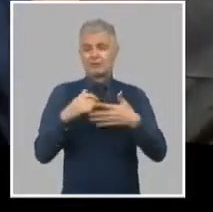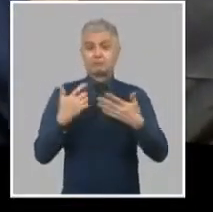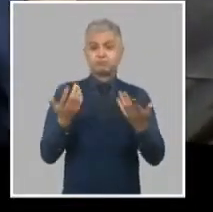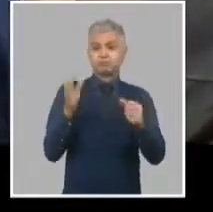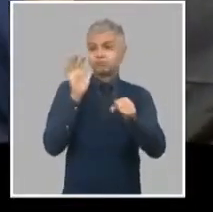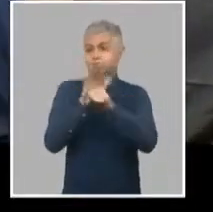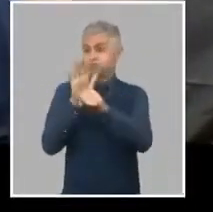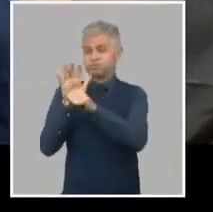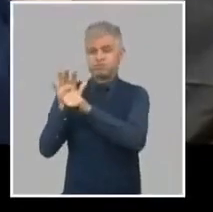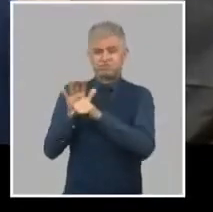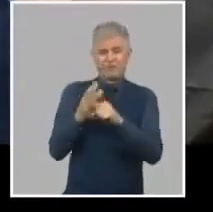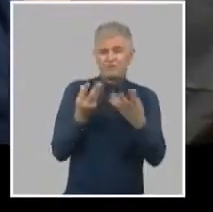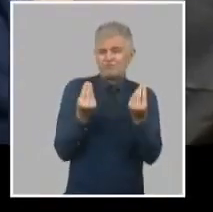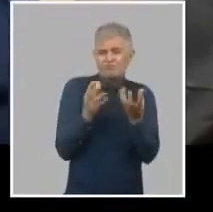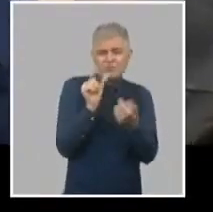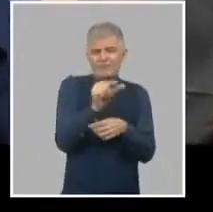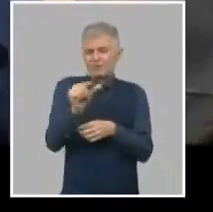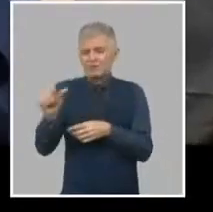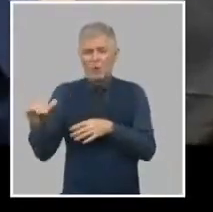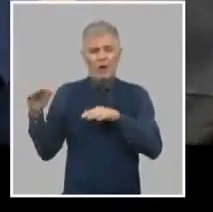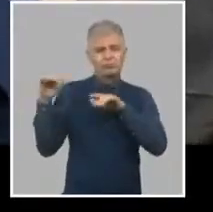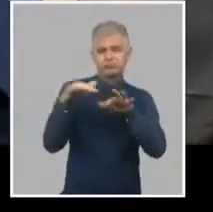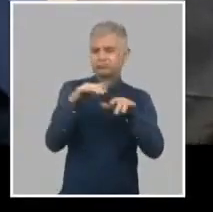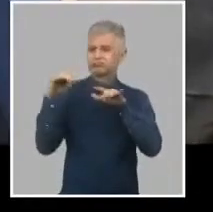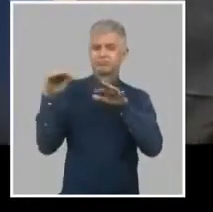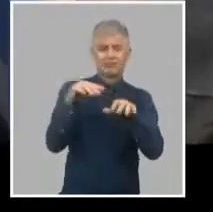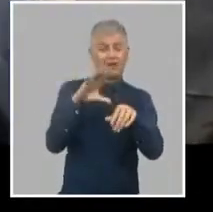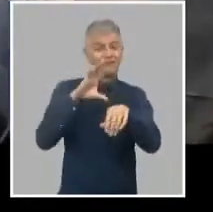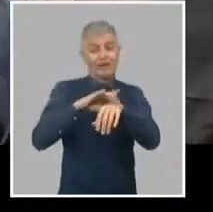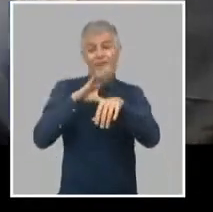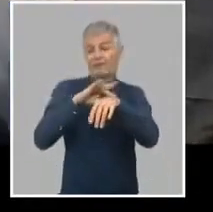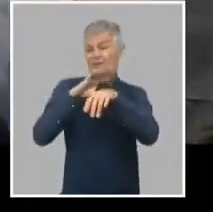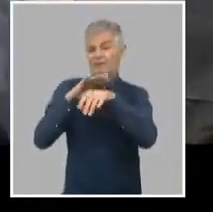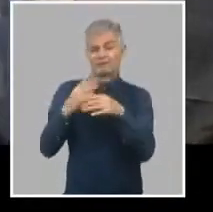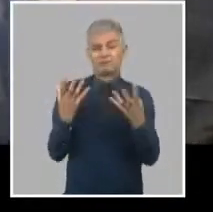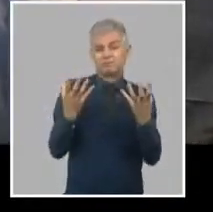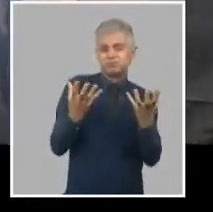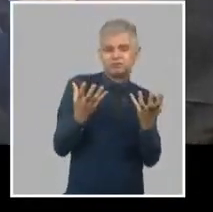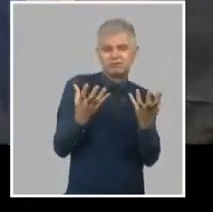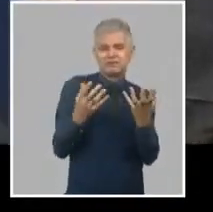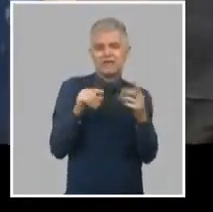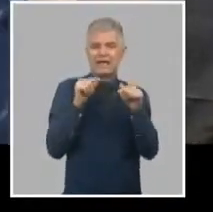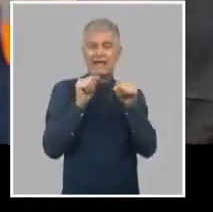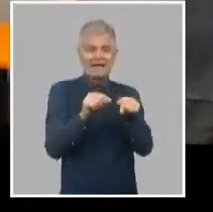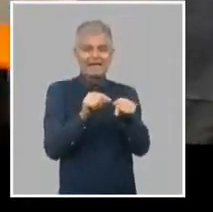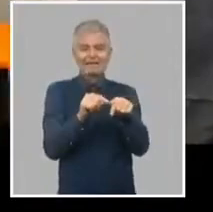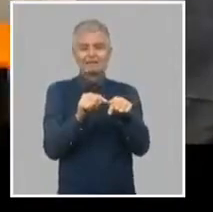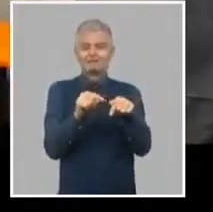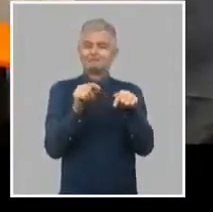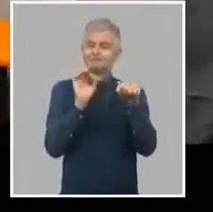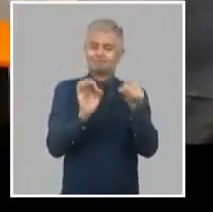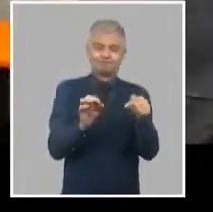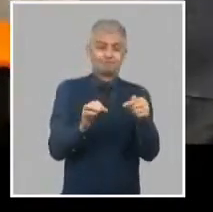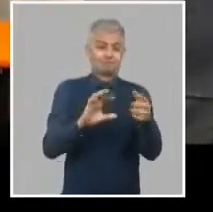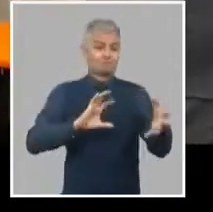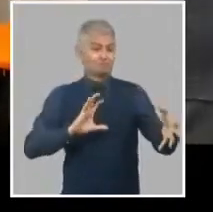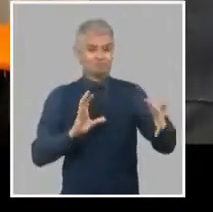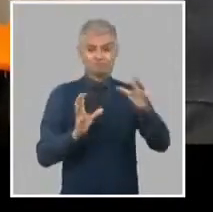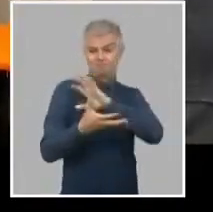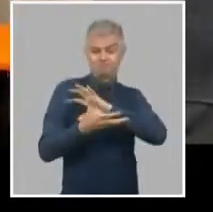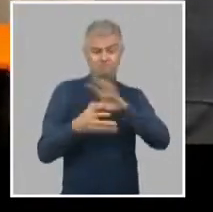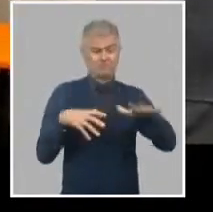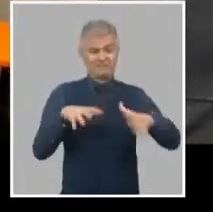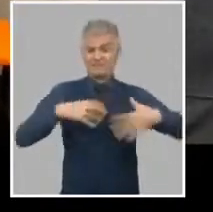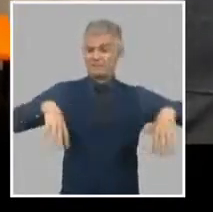colapsados prácticamente, con muchas personas acudiendo al unísono, y entonces esto hacía que creara un verdadero caos por el